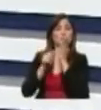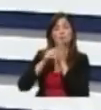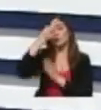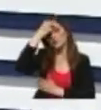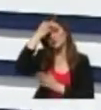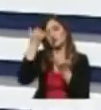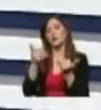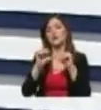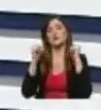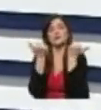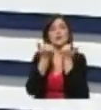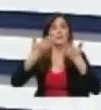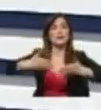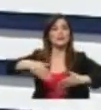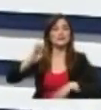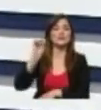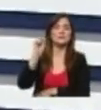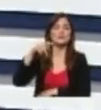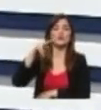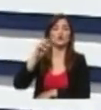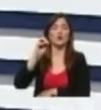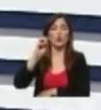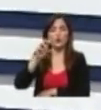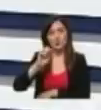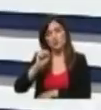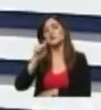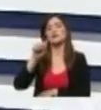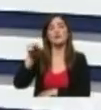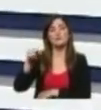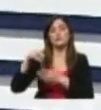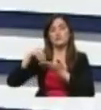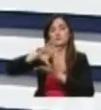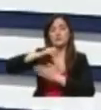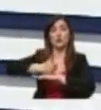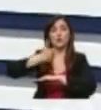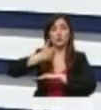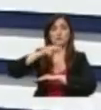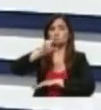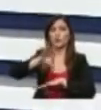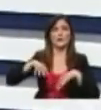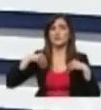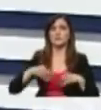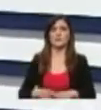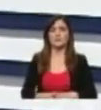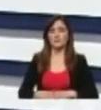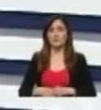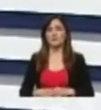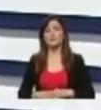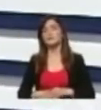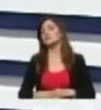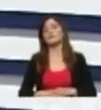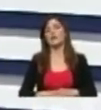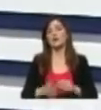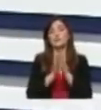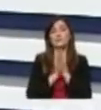Educación y actual asambleísta Augusto Espinosa fue inadmitido por el CAL. Se espera que en su siguiente sesión analicen el pedido del contralor subrogante